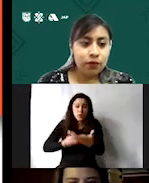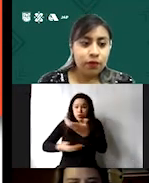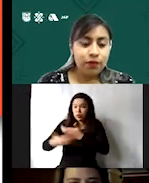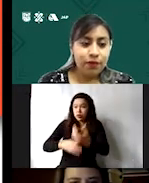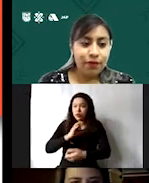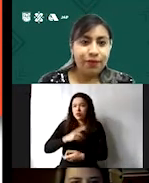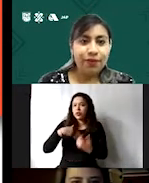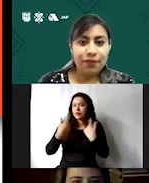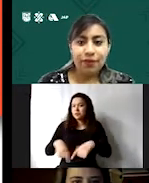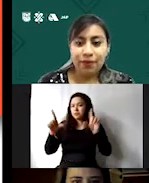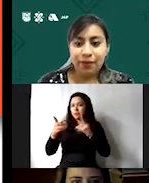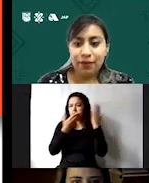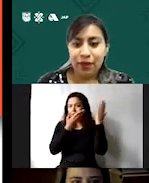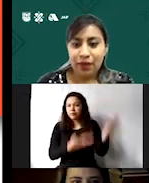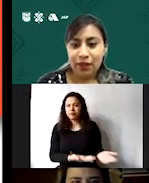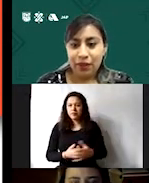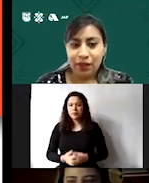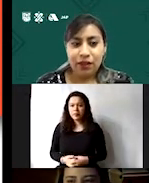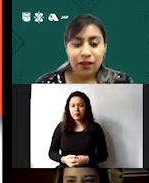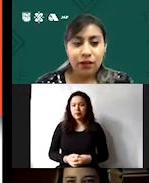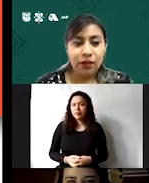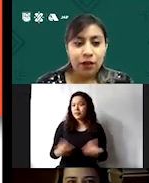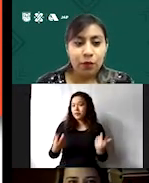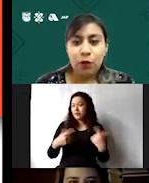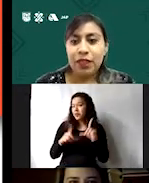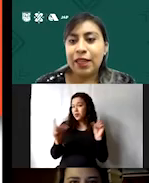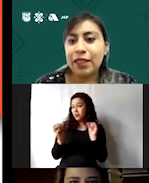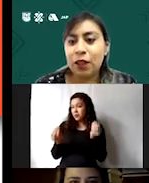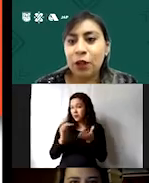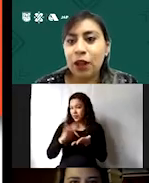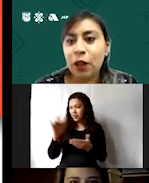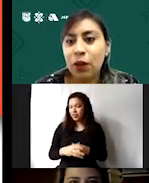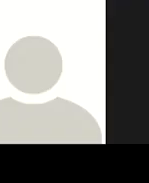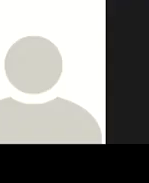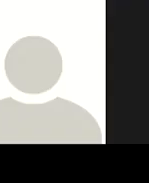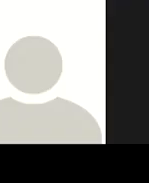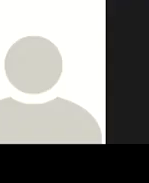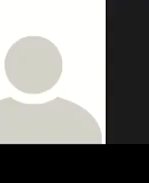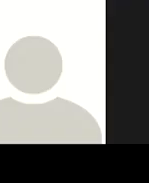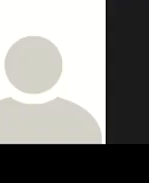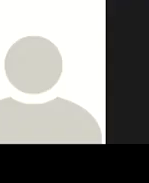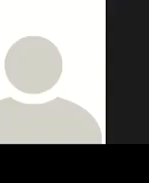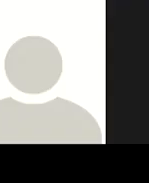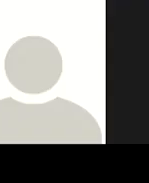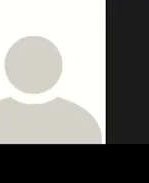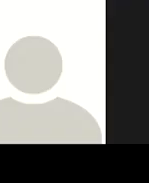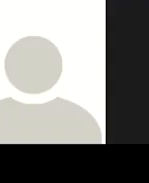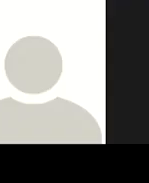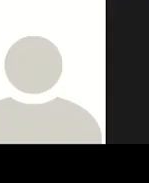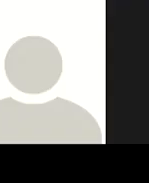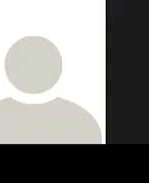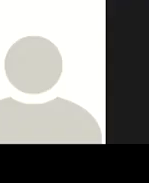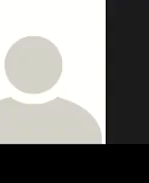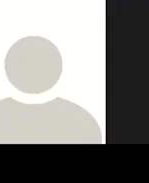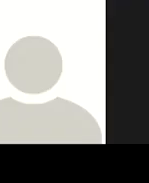está. ¿Listo? Y bueno, muchas gracias. Muchas gracias. Si no tienen dudas acerca del tema. Yo tengo